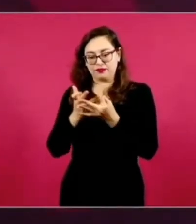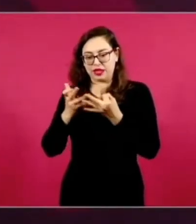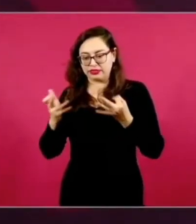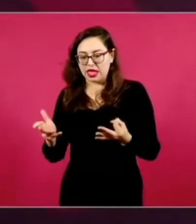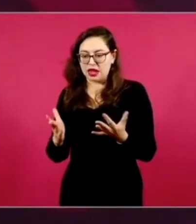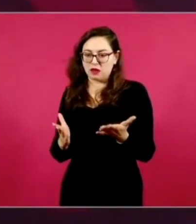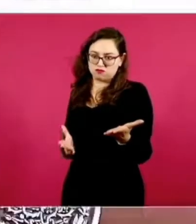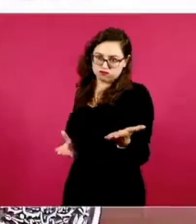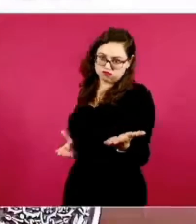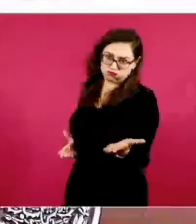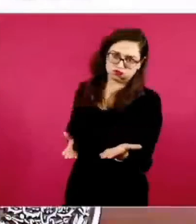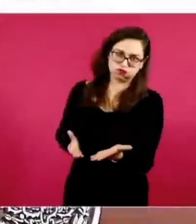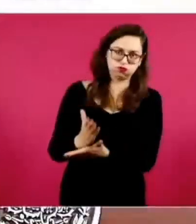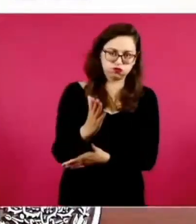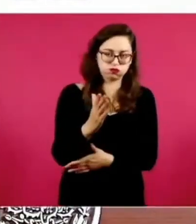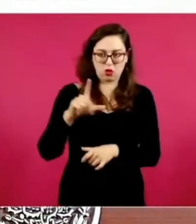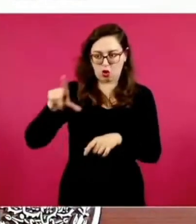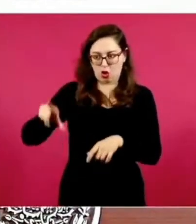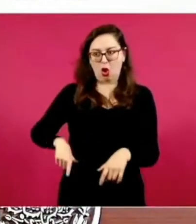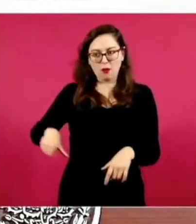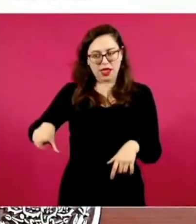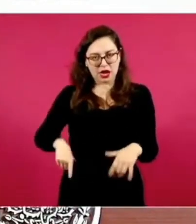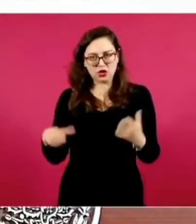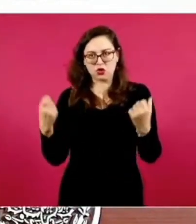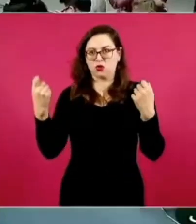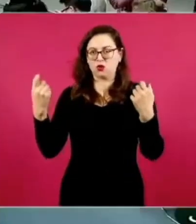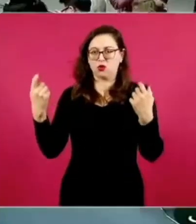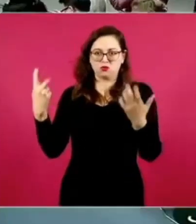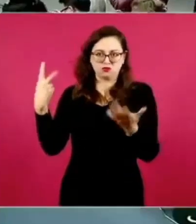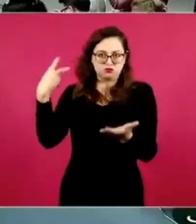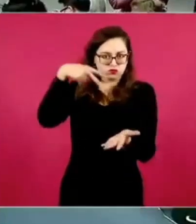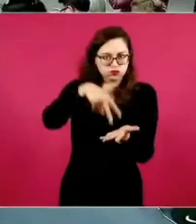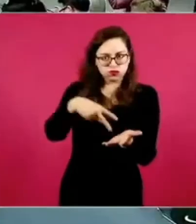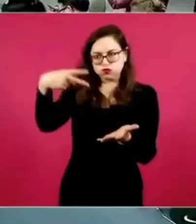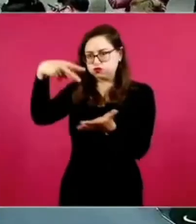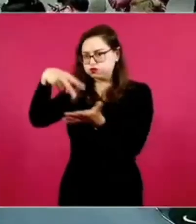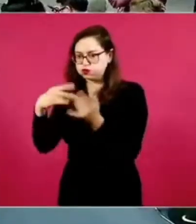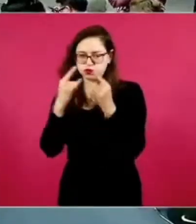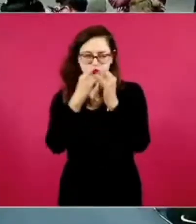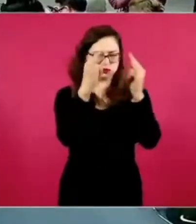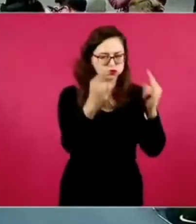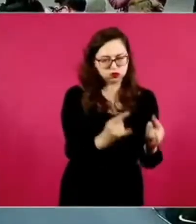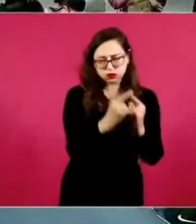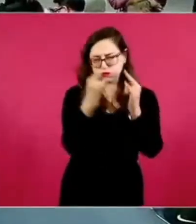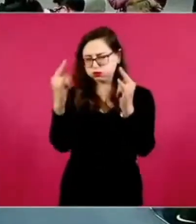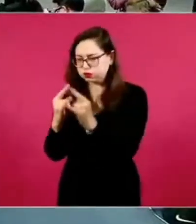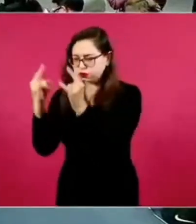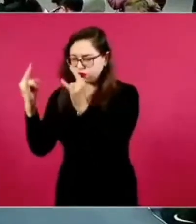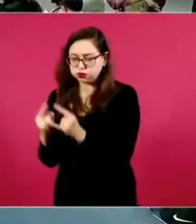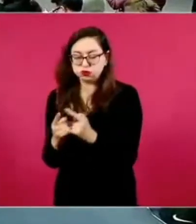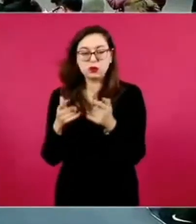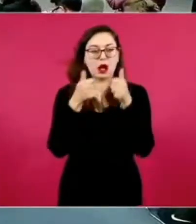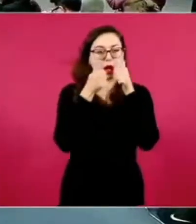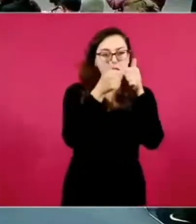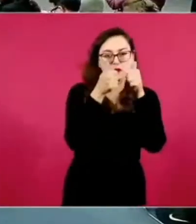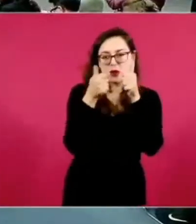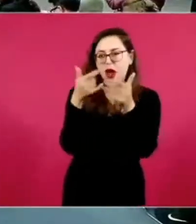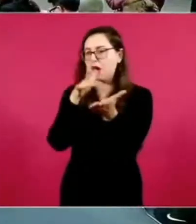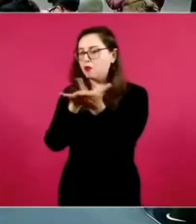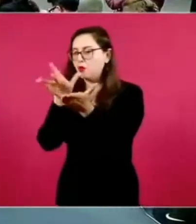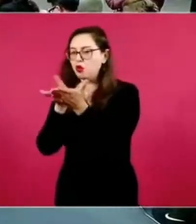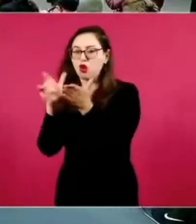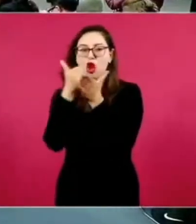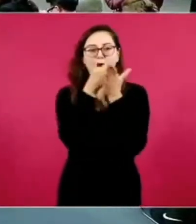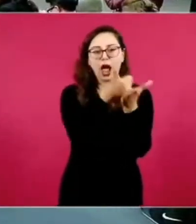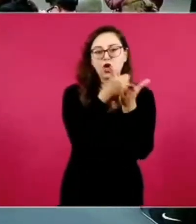salud, todos un tianguis del bienestar, módulos de bienestar, porque vamos a hacer una